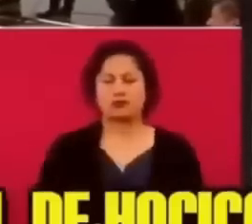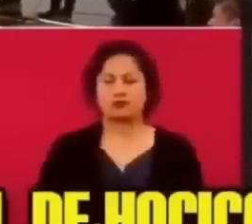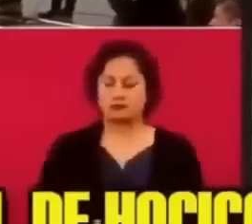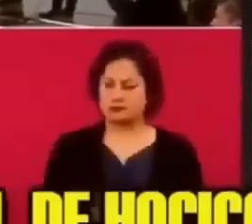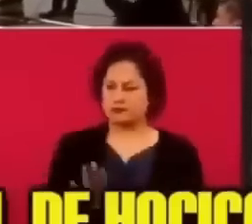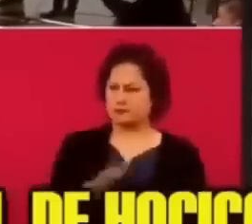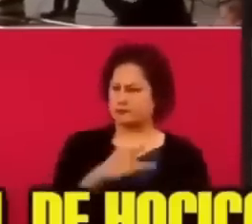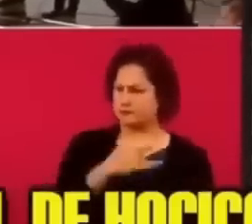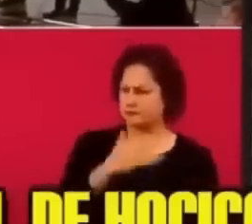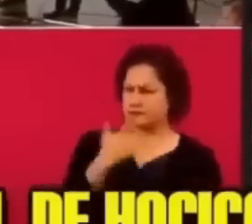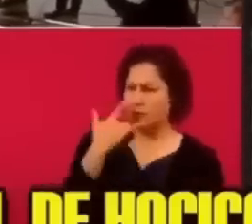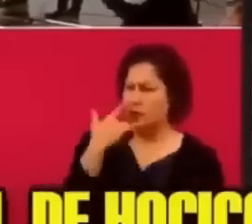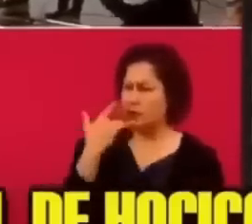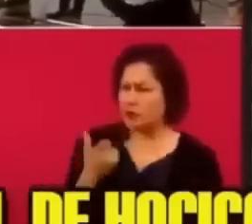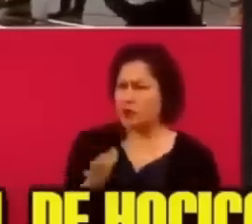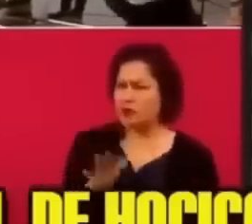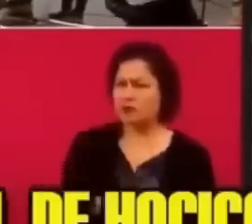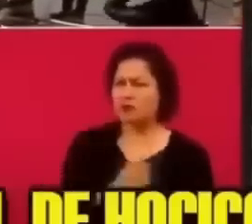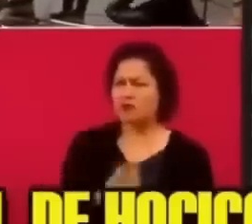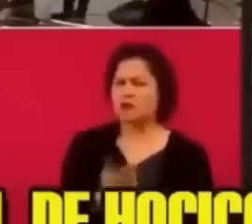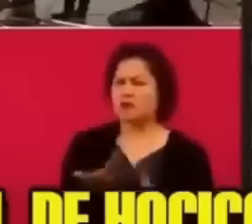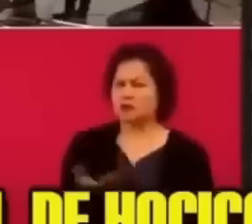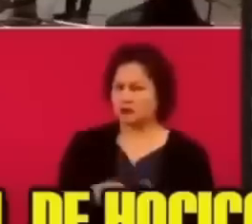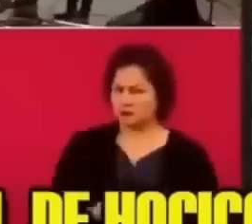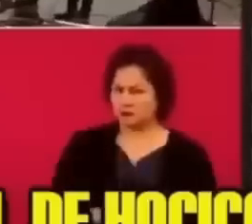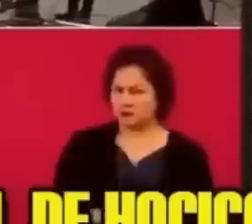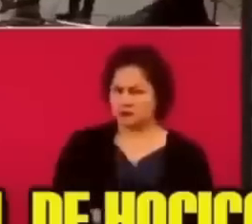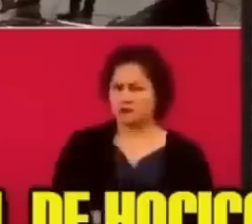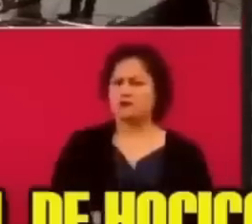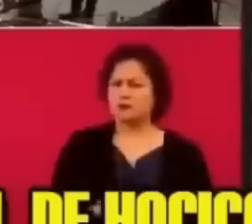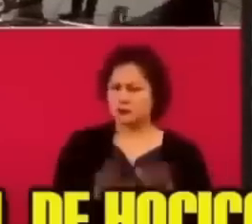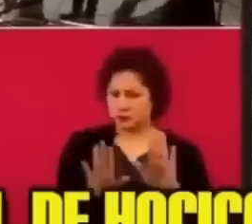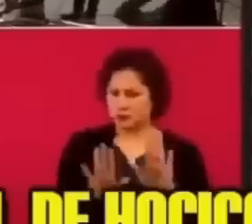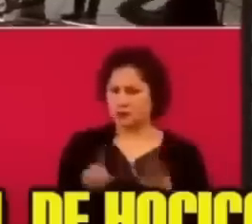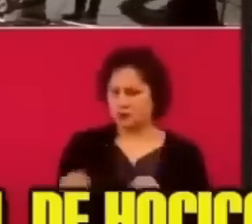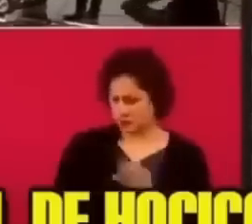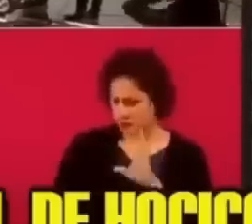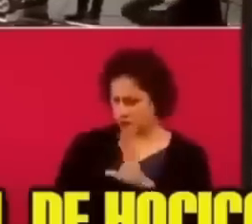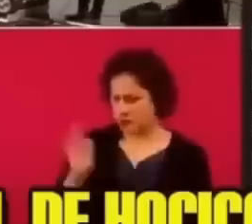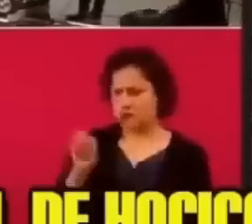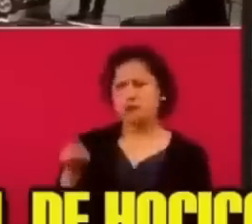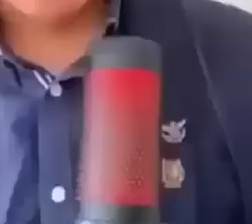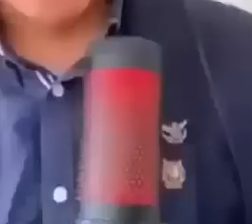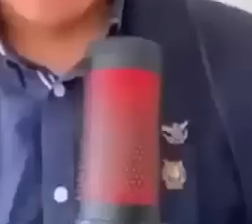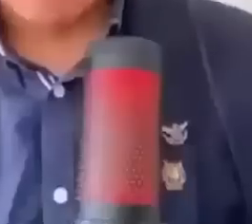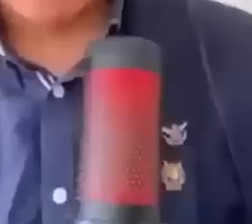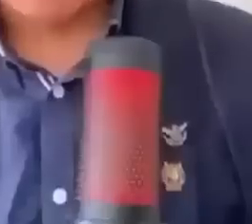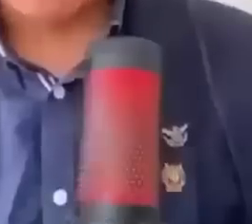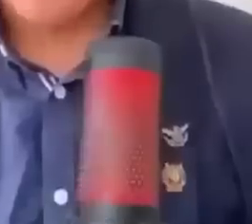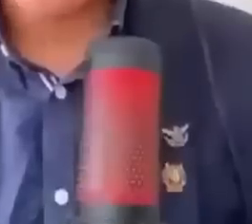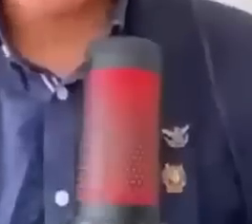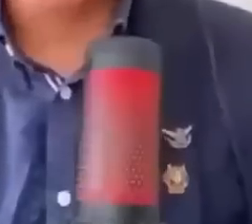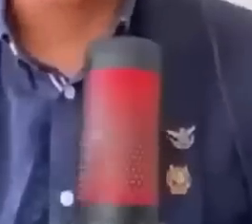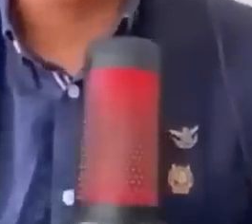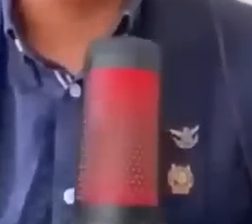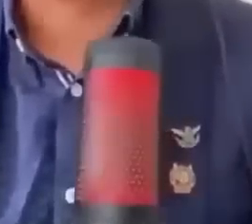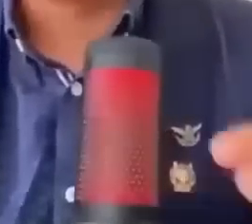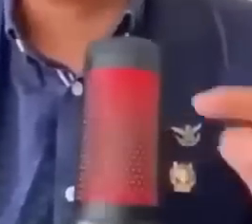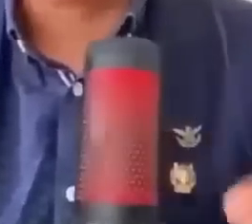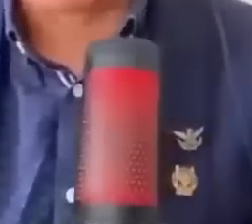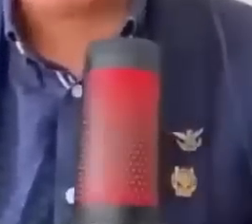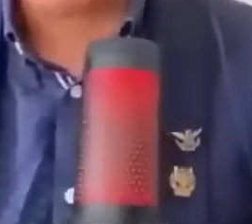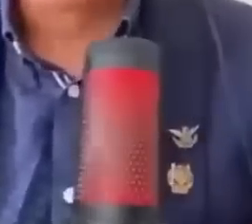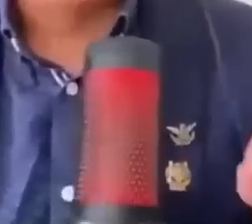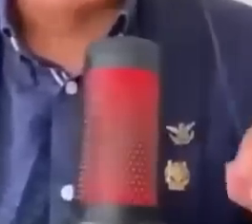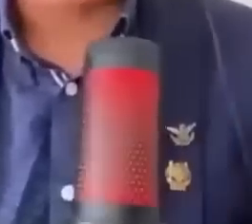porque a ver, ¿por qué no de una vez sacas lo que le daban a Animal Político? Sin embargo, fue así como